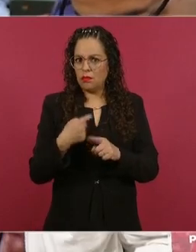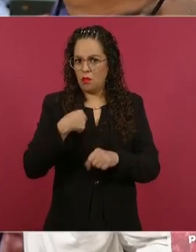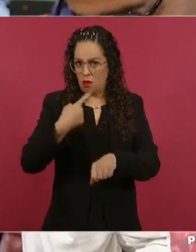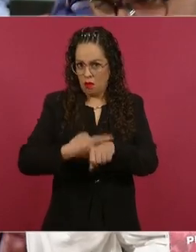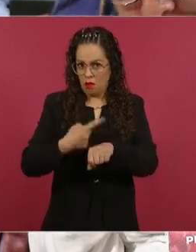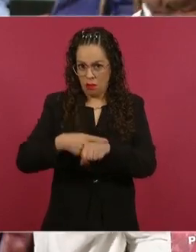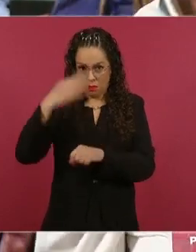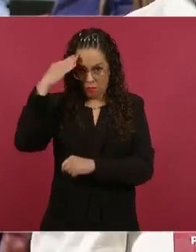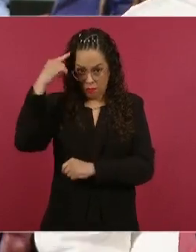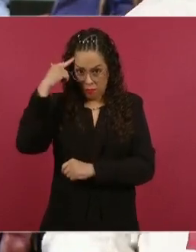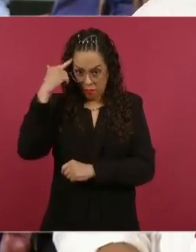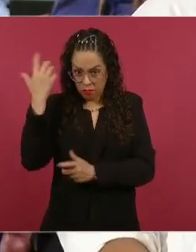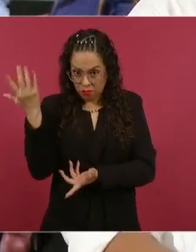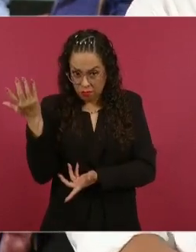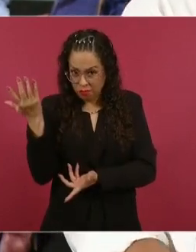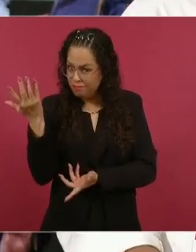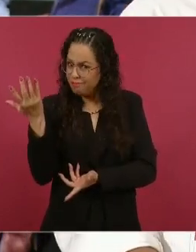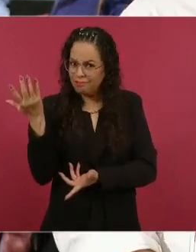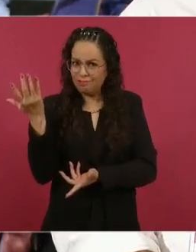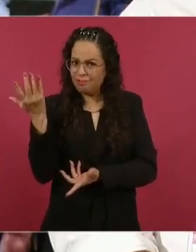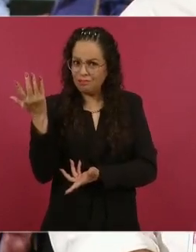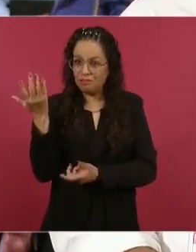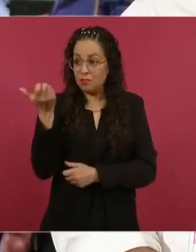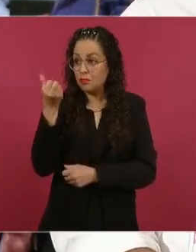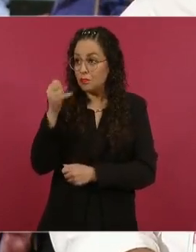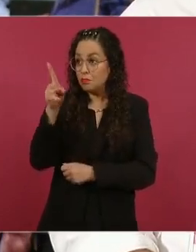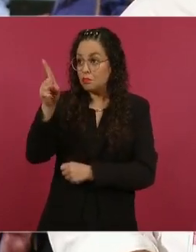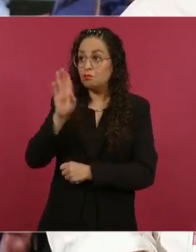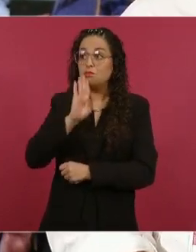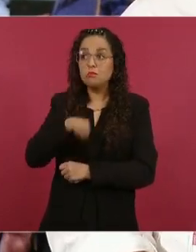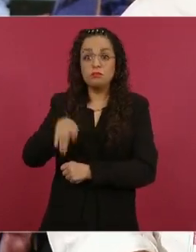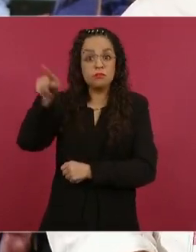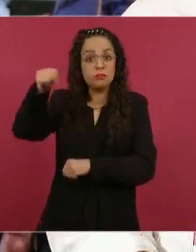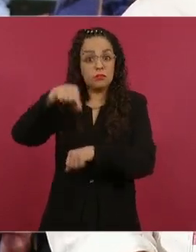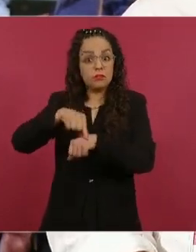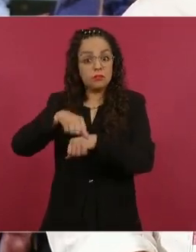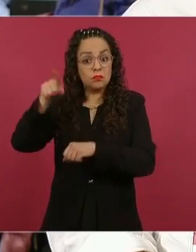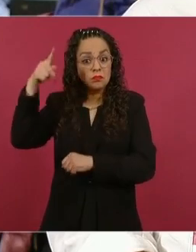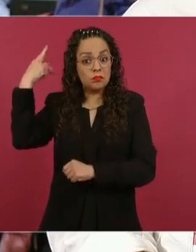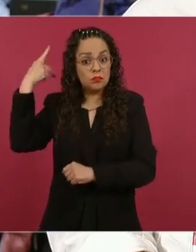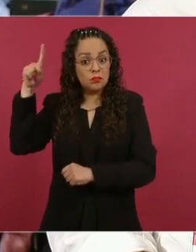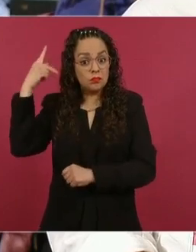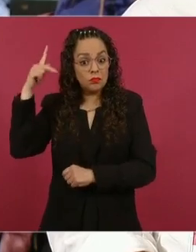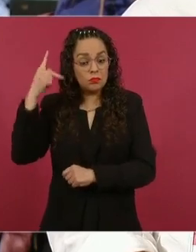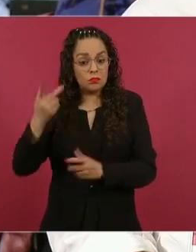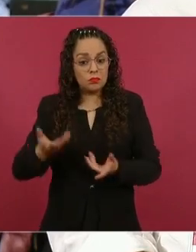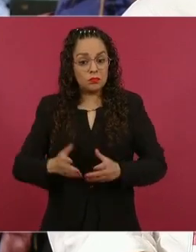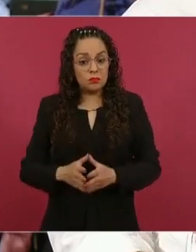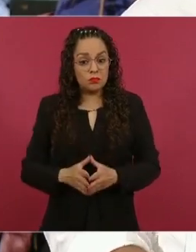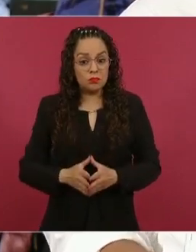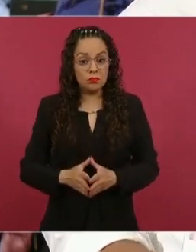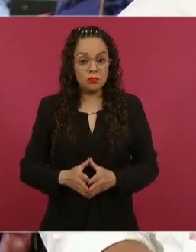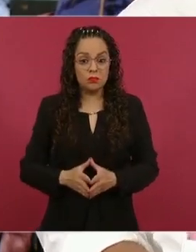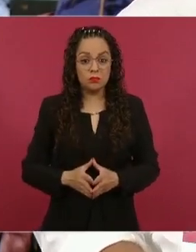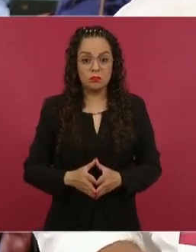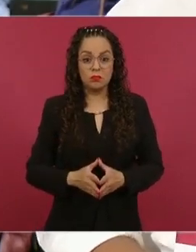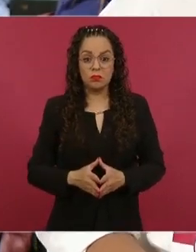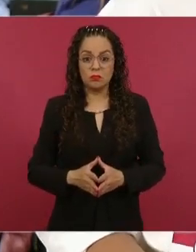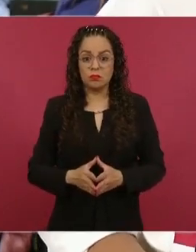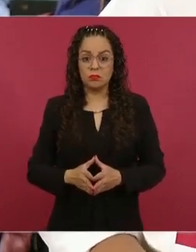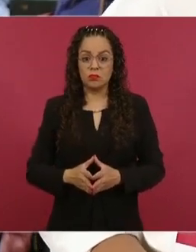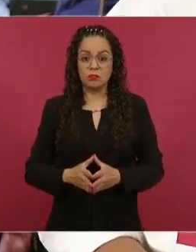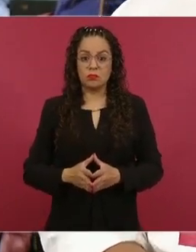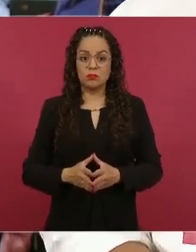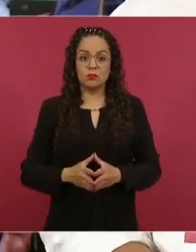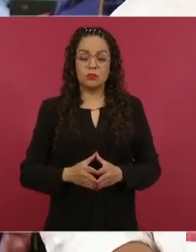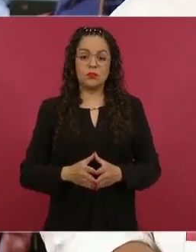presentar, presidente, en el entendido de que el próximo lunes, no sé si se me dé la oportunidad de estar o no, pero porque creo que los lunes está la gente del sector